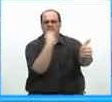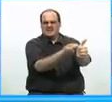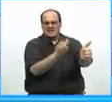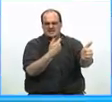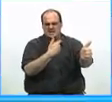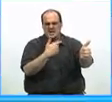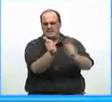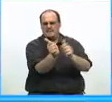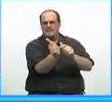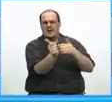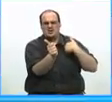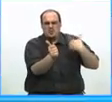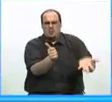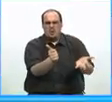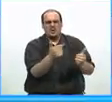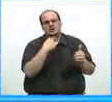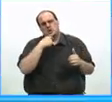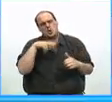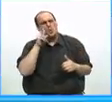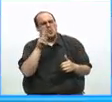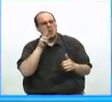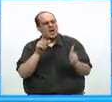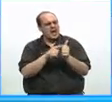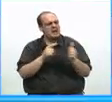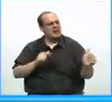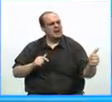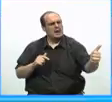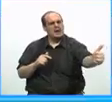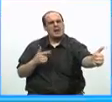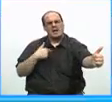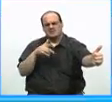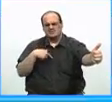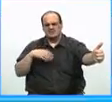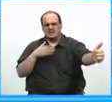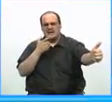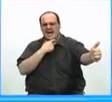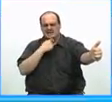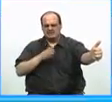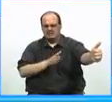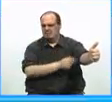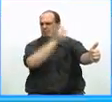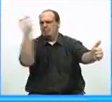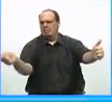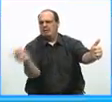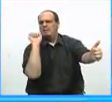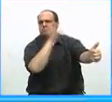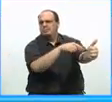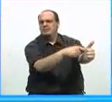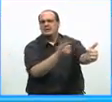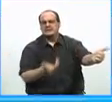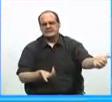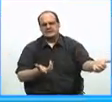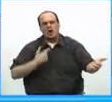observé claramente él de repente se tira la izquierda a pedir la pelota y viene un cambio de frente para arrancar por la derecha o lo contrario en muchos momentos del